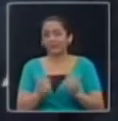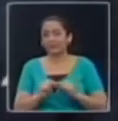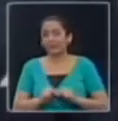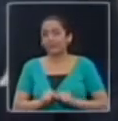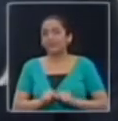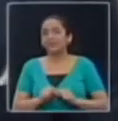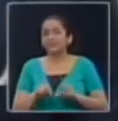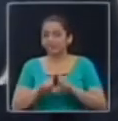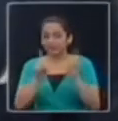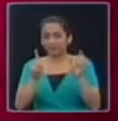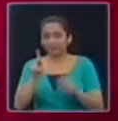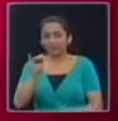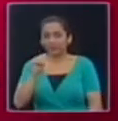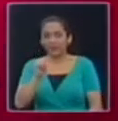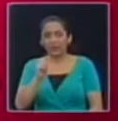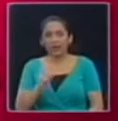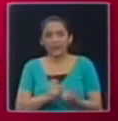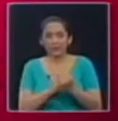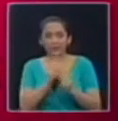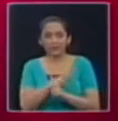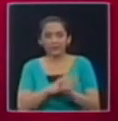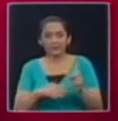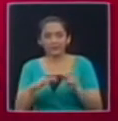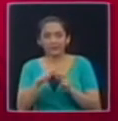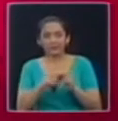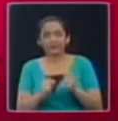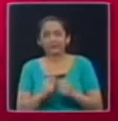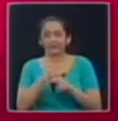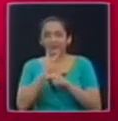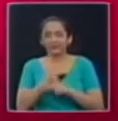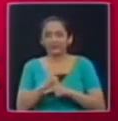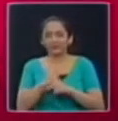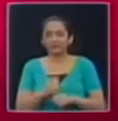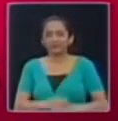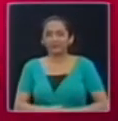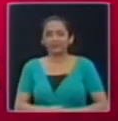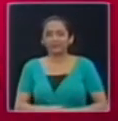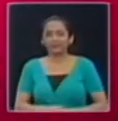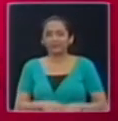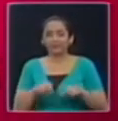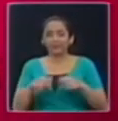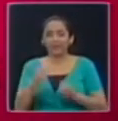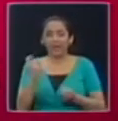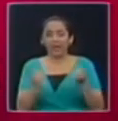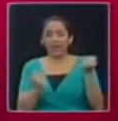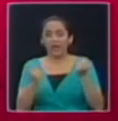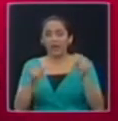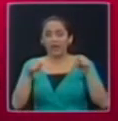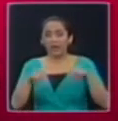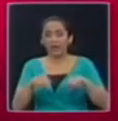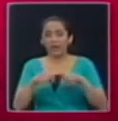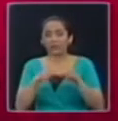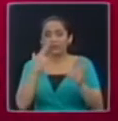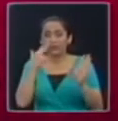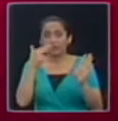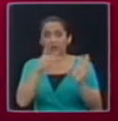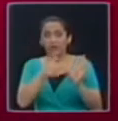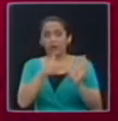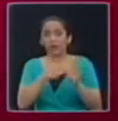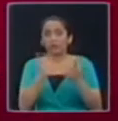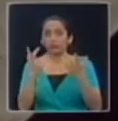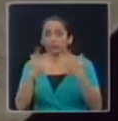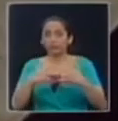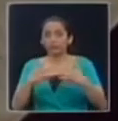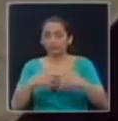Kia a la economía de sus clientes. Estamos hablando de toda la gama de vehículos a gasolina. Todos los vehículos Kia a gasolina cuentan con esta